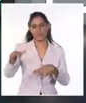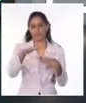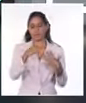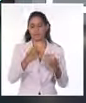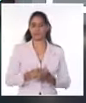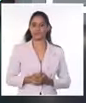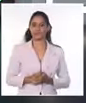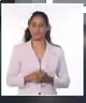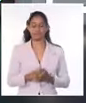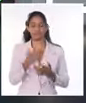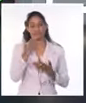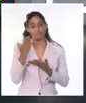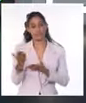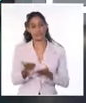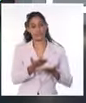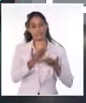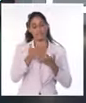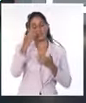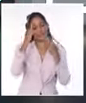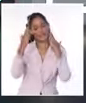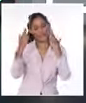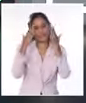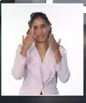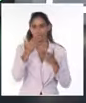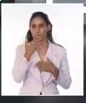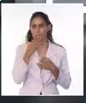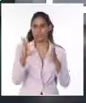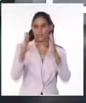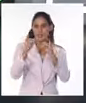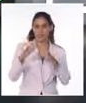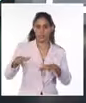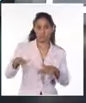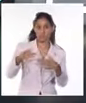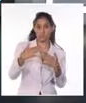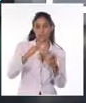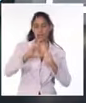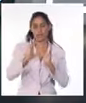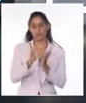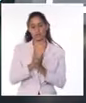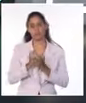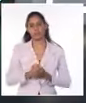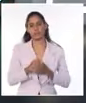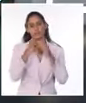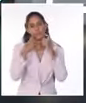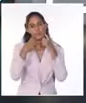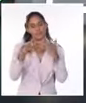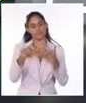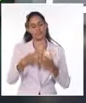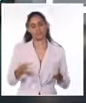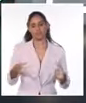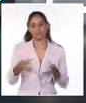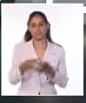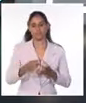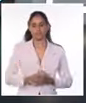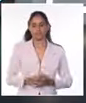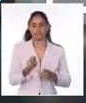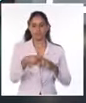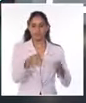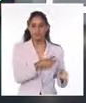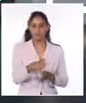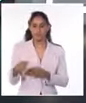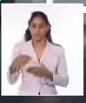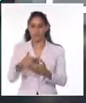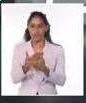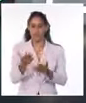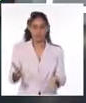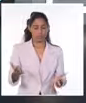doctora bienvenida muchas gracias buenas noches a todos los amigos televidentes y por supuesto a todo el colectivo otra jornada doctora muy